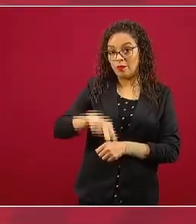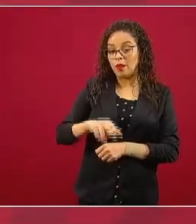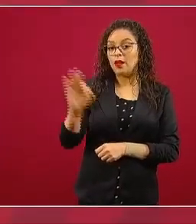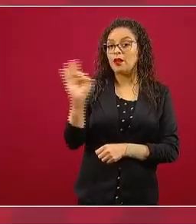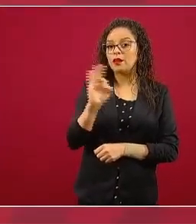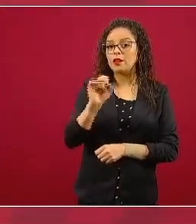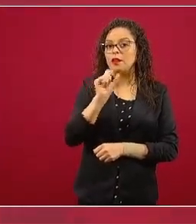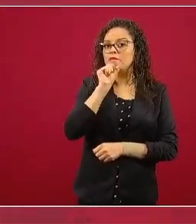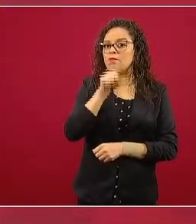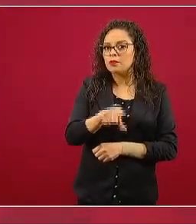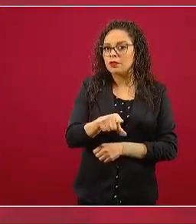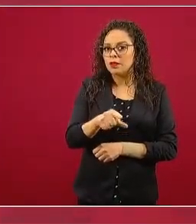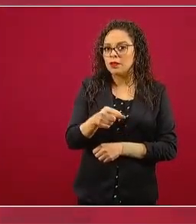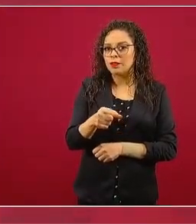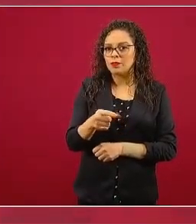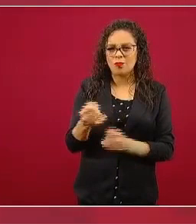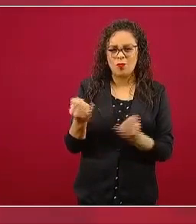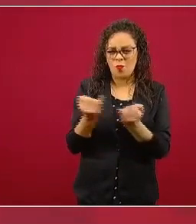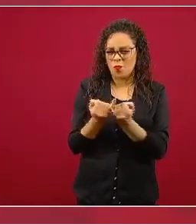en Estados Unidos